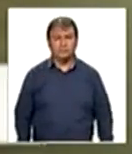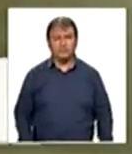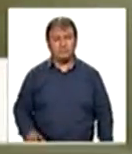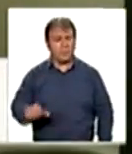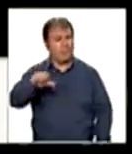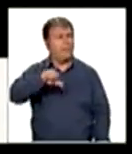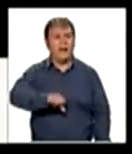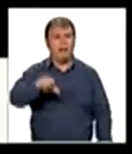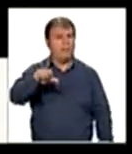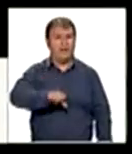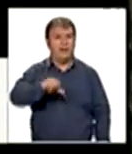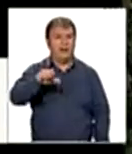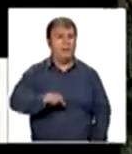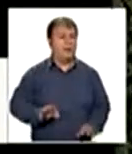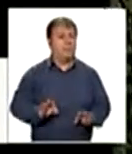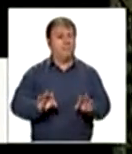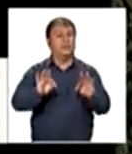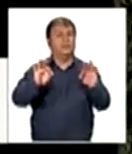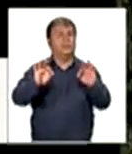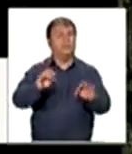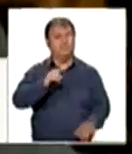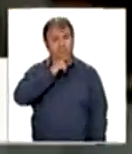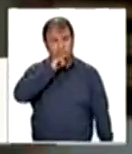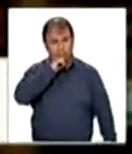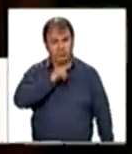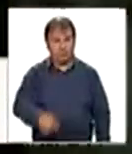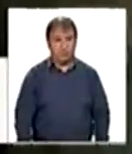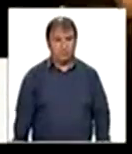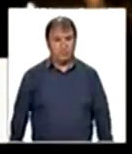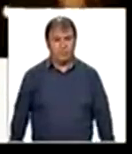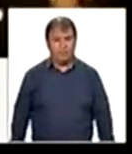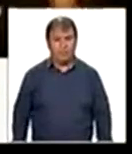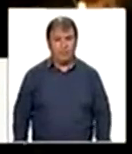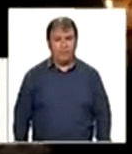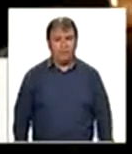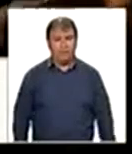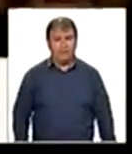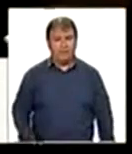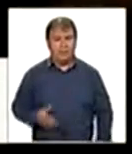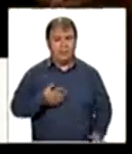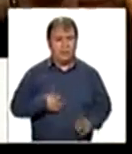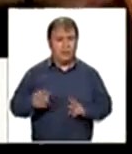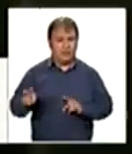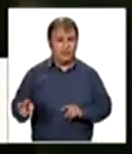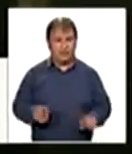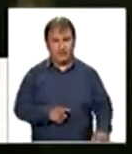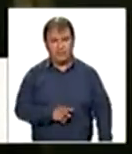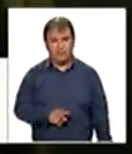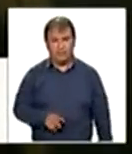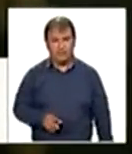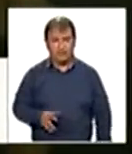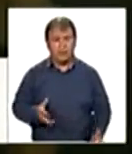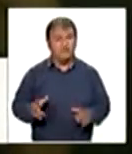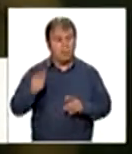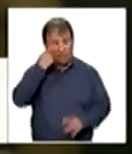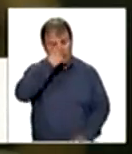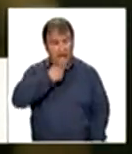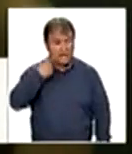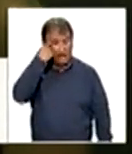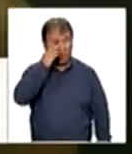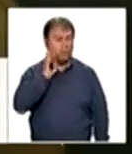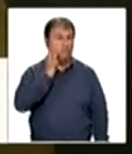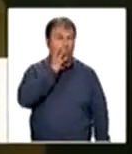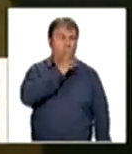mala, mala, mala y peligrosa. Tiene una mirada sensual y una carita